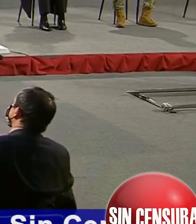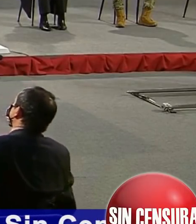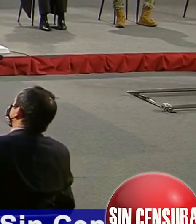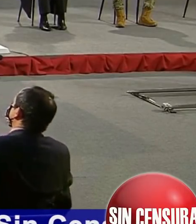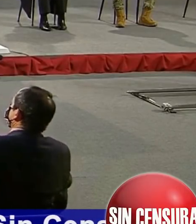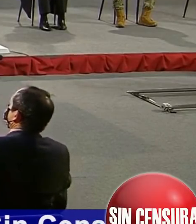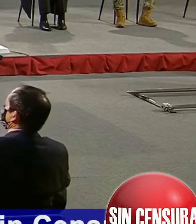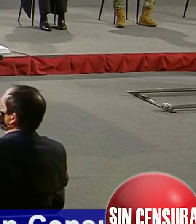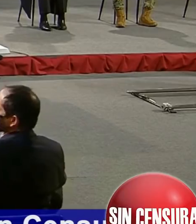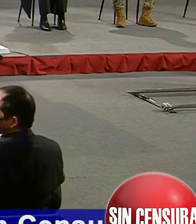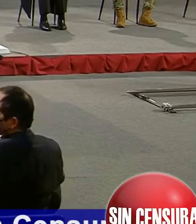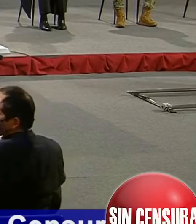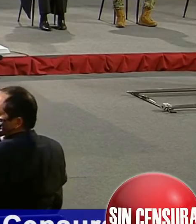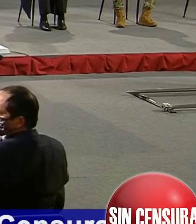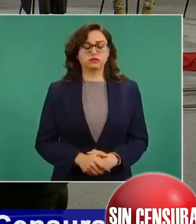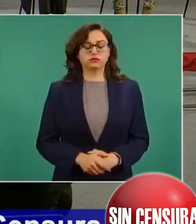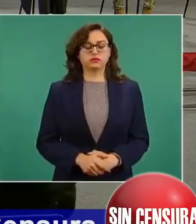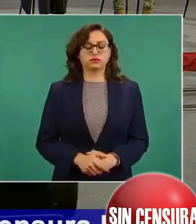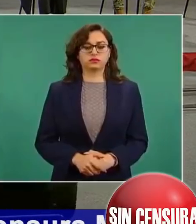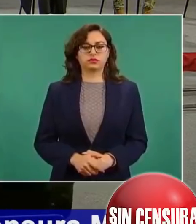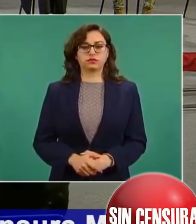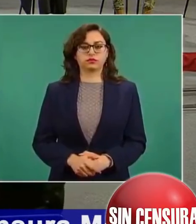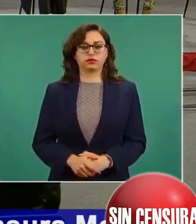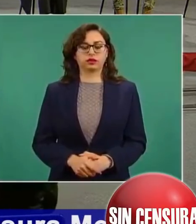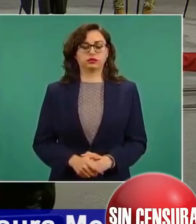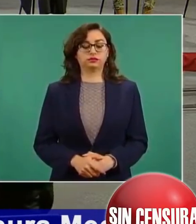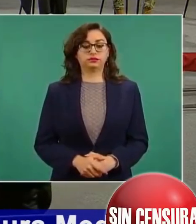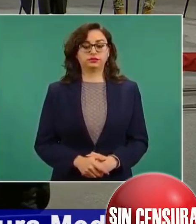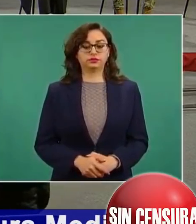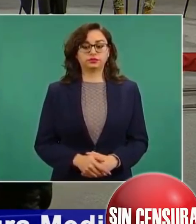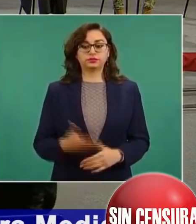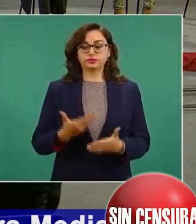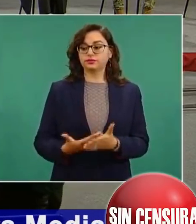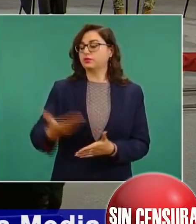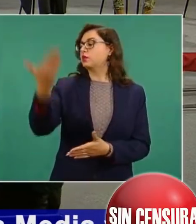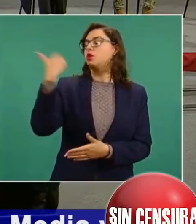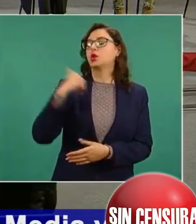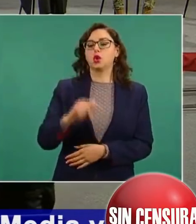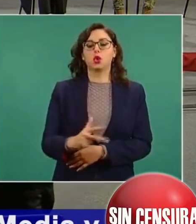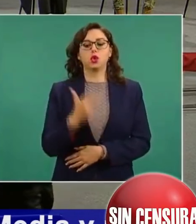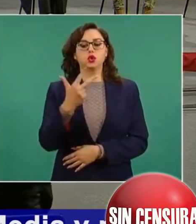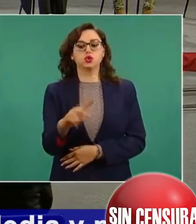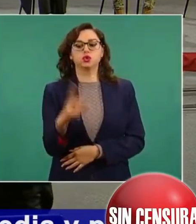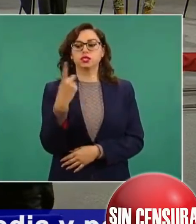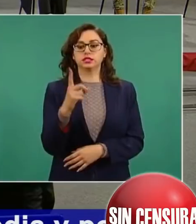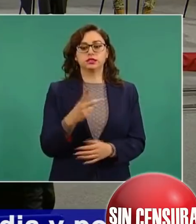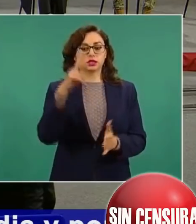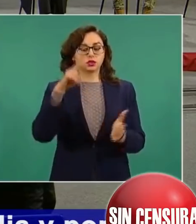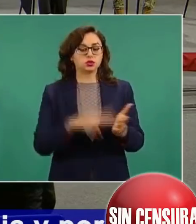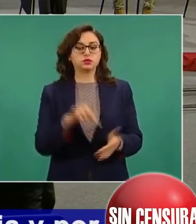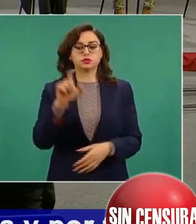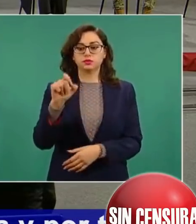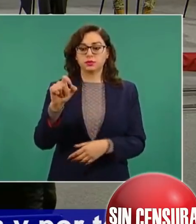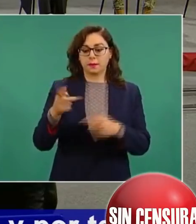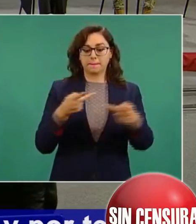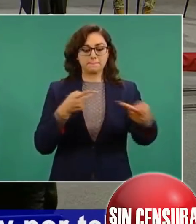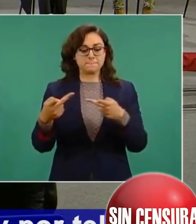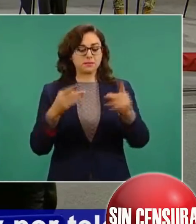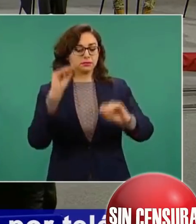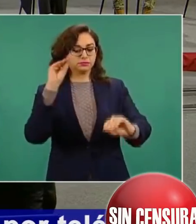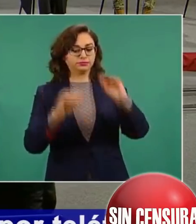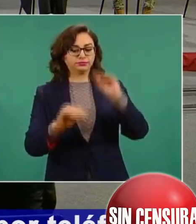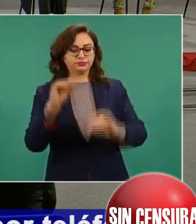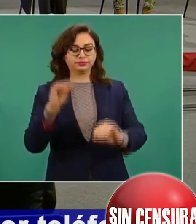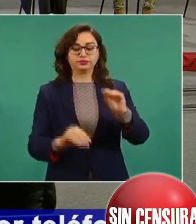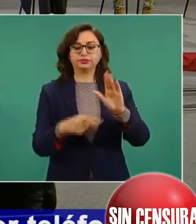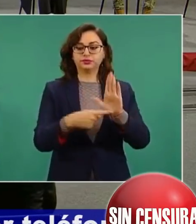de vacunación. El plan que fue presentado aquí mismo el 8 de diciembre de 2020 ha sido diseñado